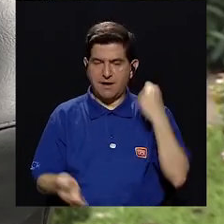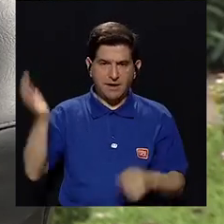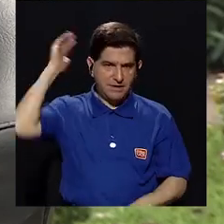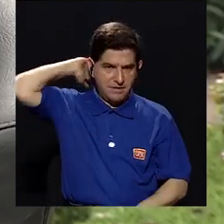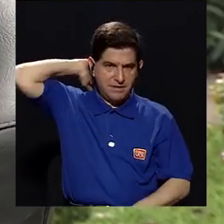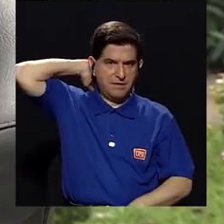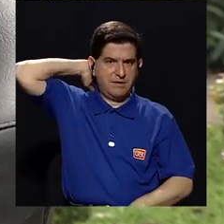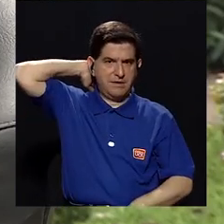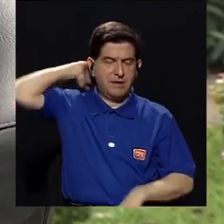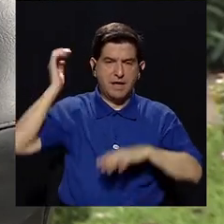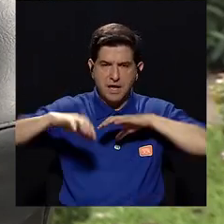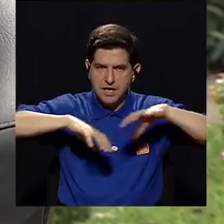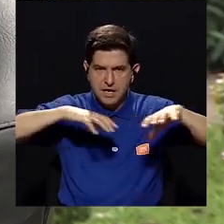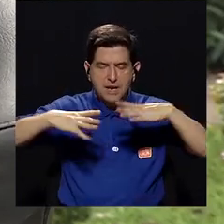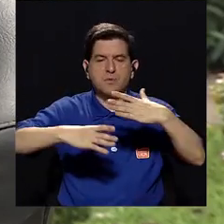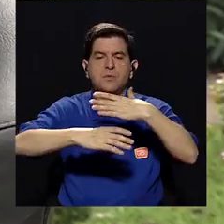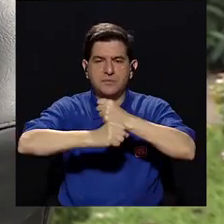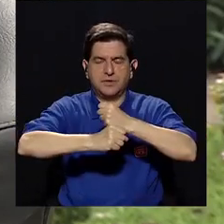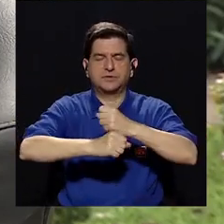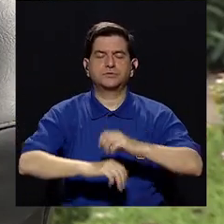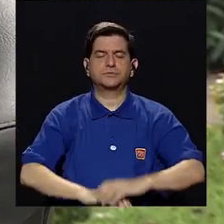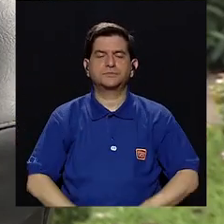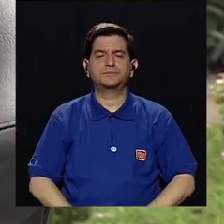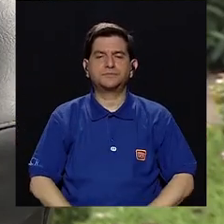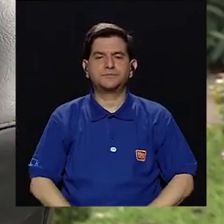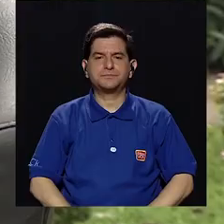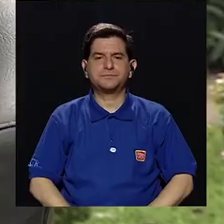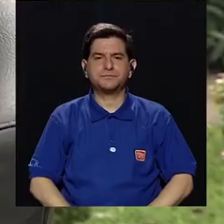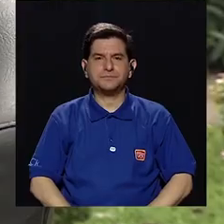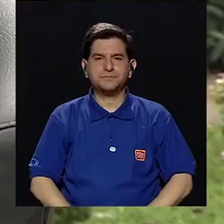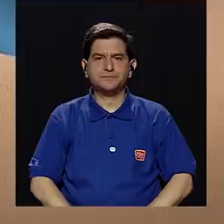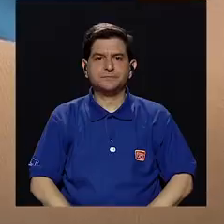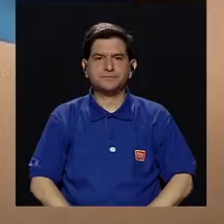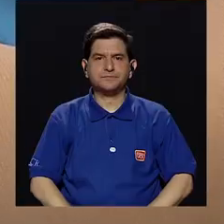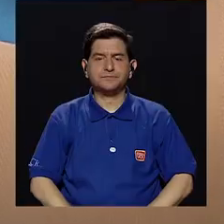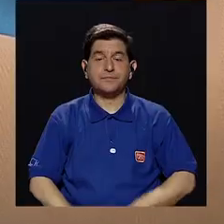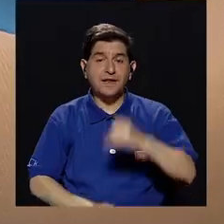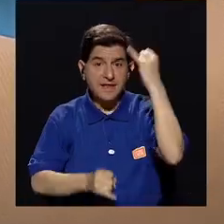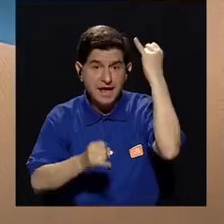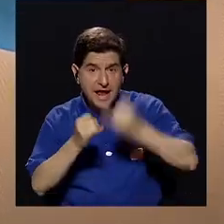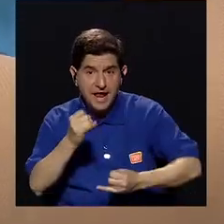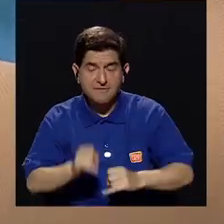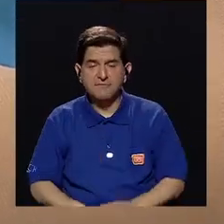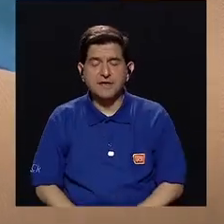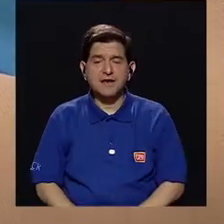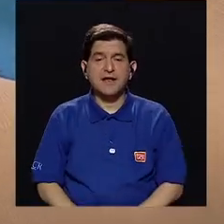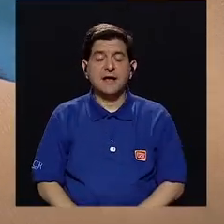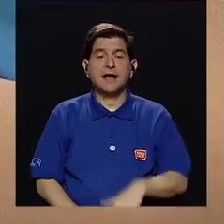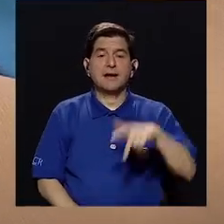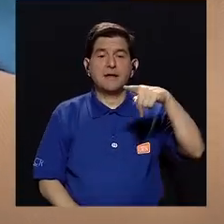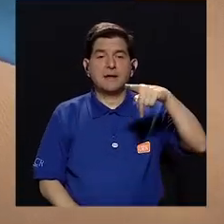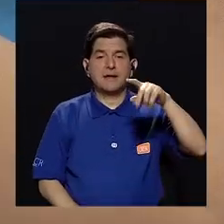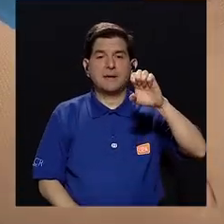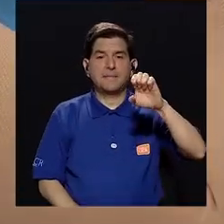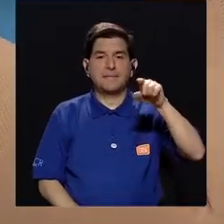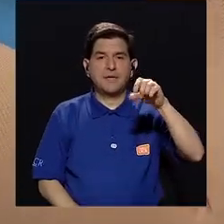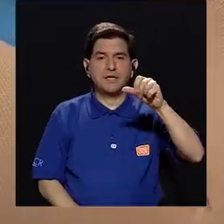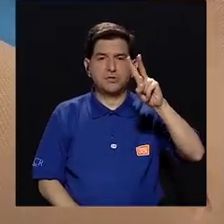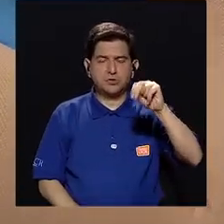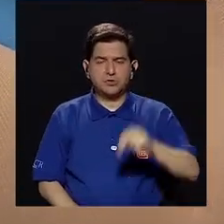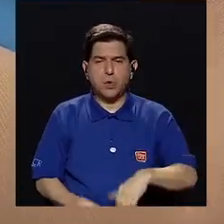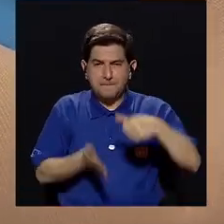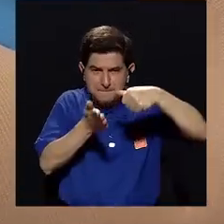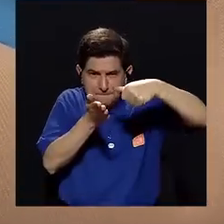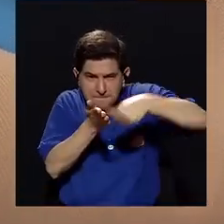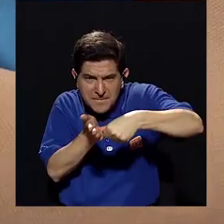empezamos a hacer los movimientos verdad los movimientos de último hay que presionar el pezón para ver si